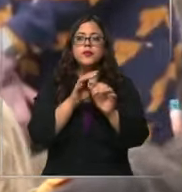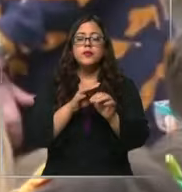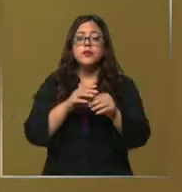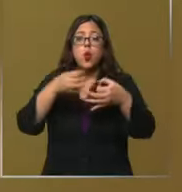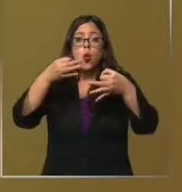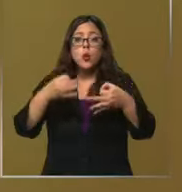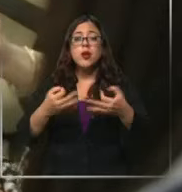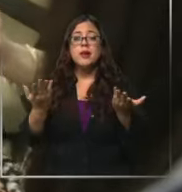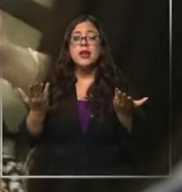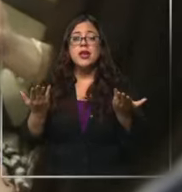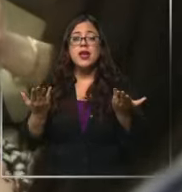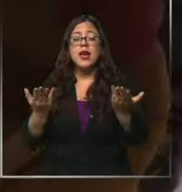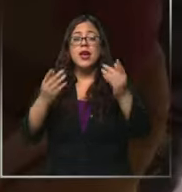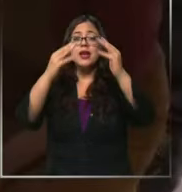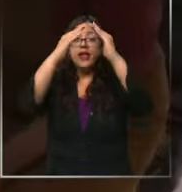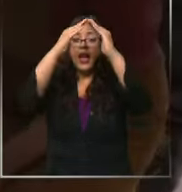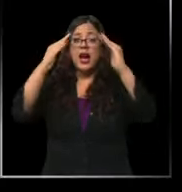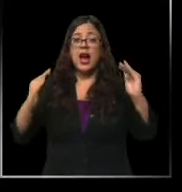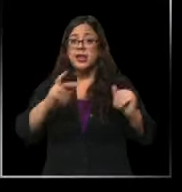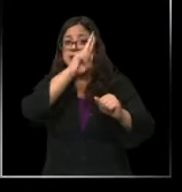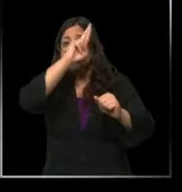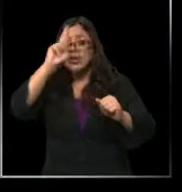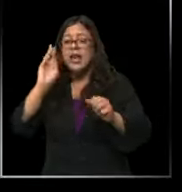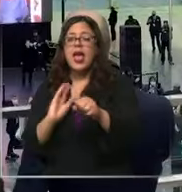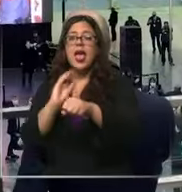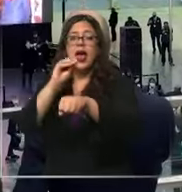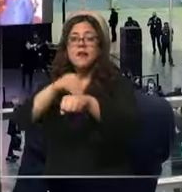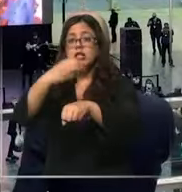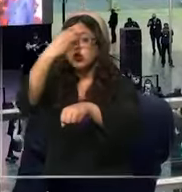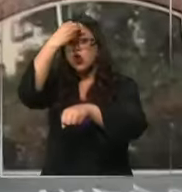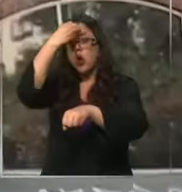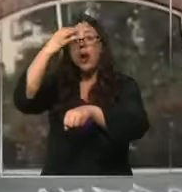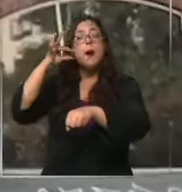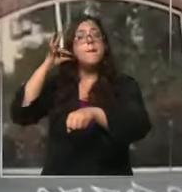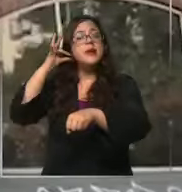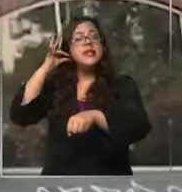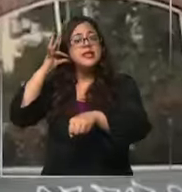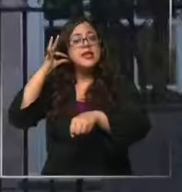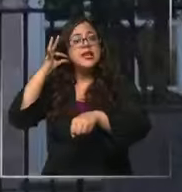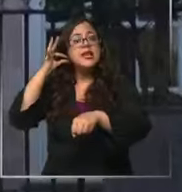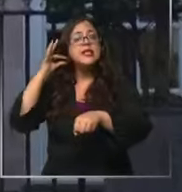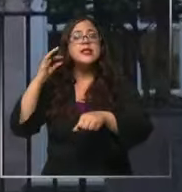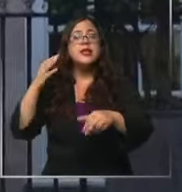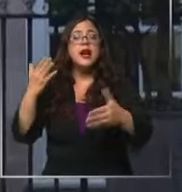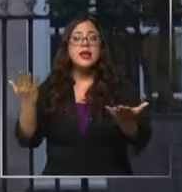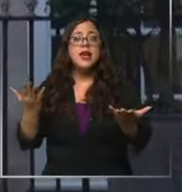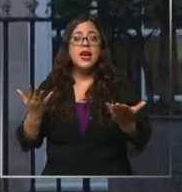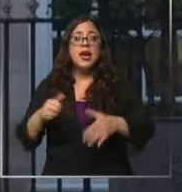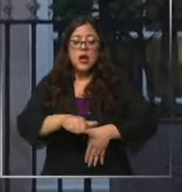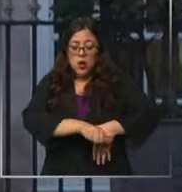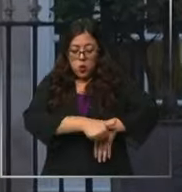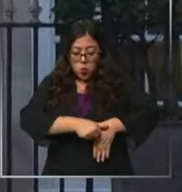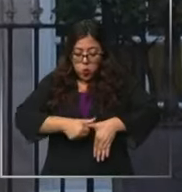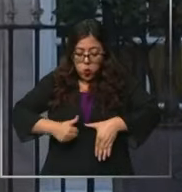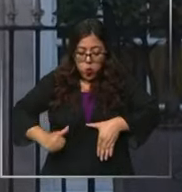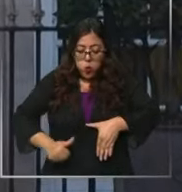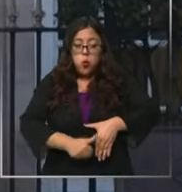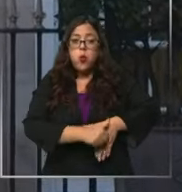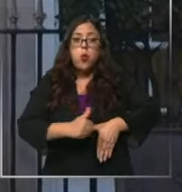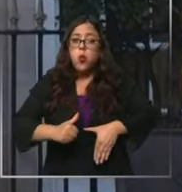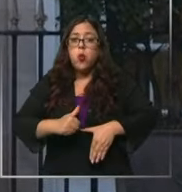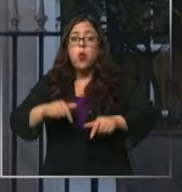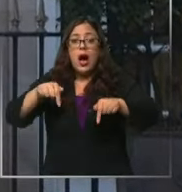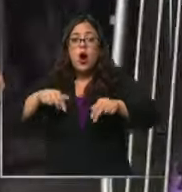Luego de que el Palacio de Kensington anunciara este miércoles que la princesa de Gales se sometió a una cirugía abdominal y actualmente continúa en recuperación,